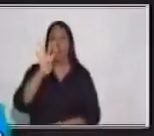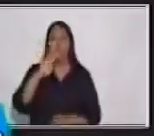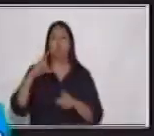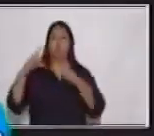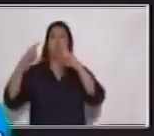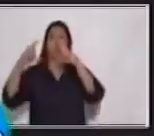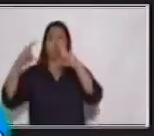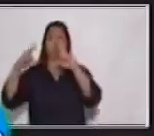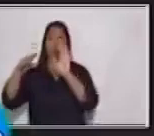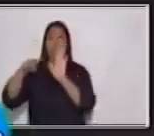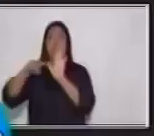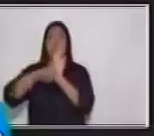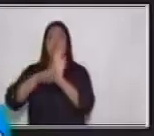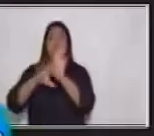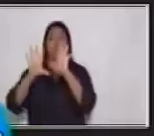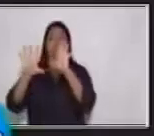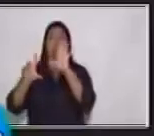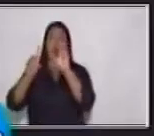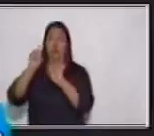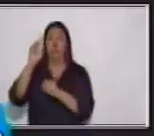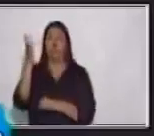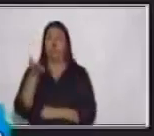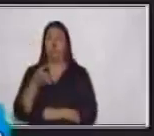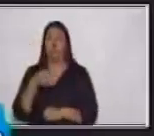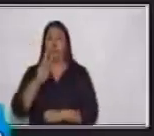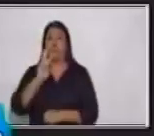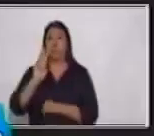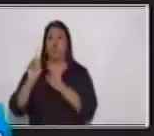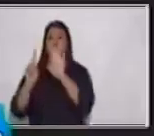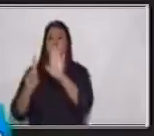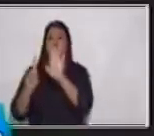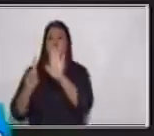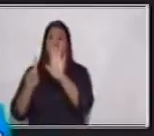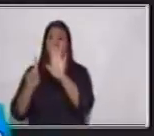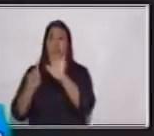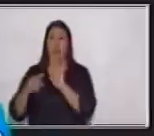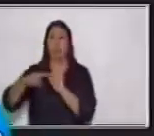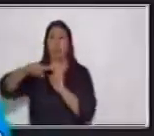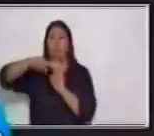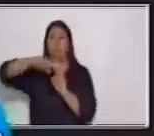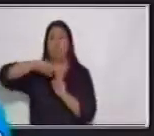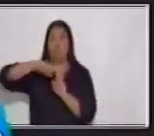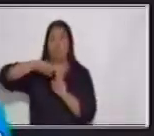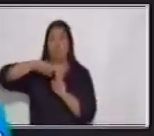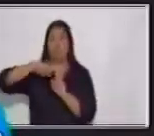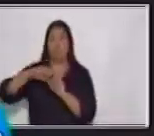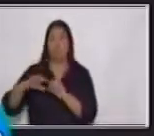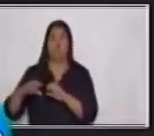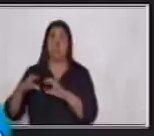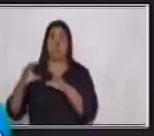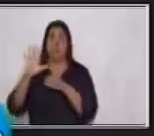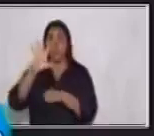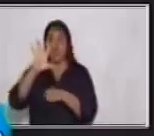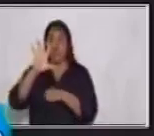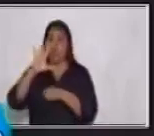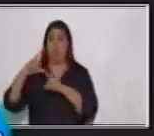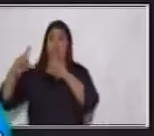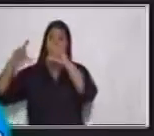menos 11 36 más 5 por